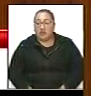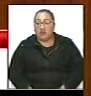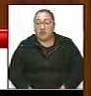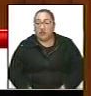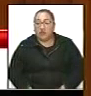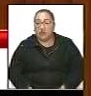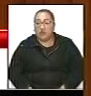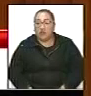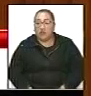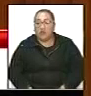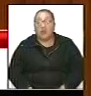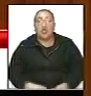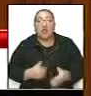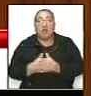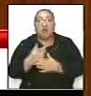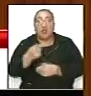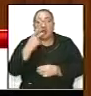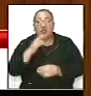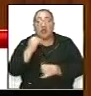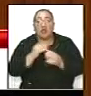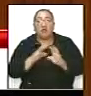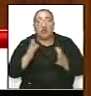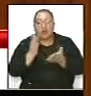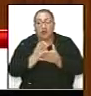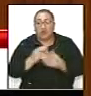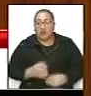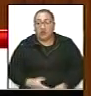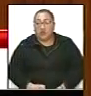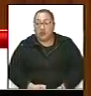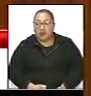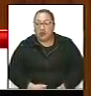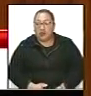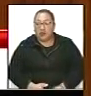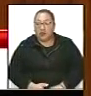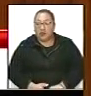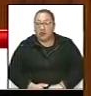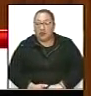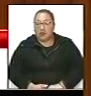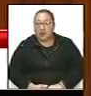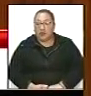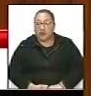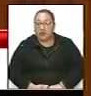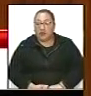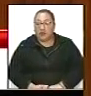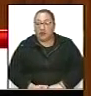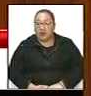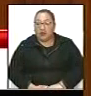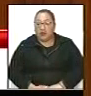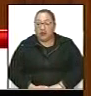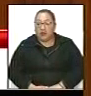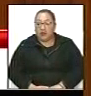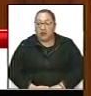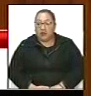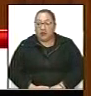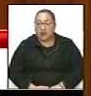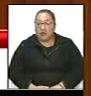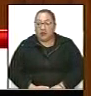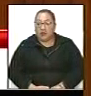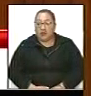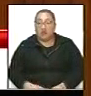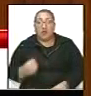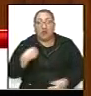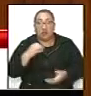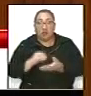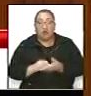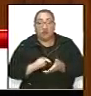nacional impiden que el niño termine de estudiar, impiden que el niño se desarrolle integralmente y que tenemos que